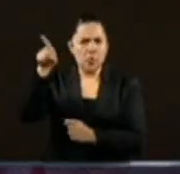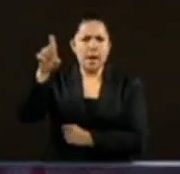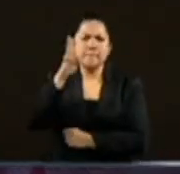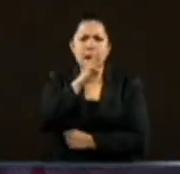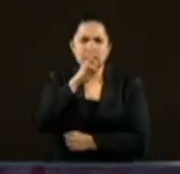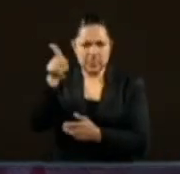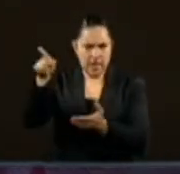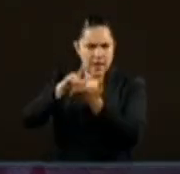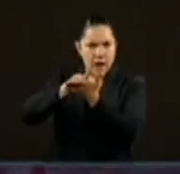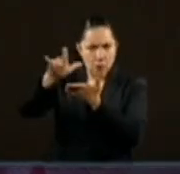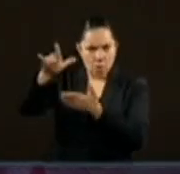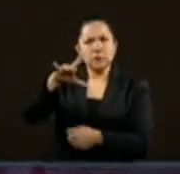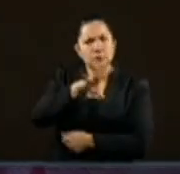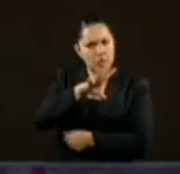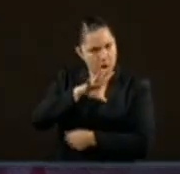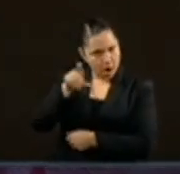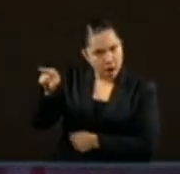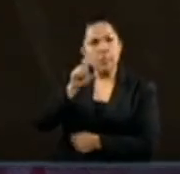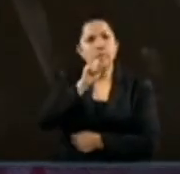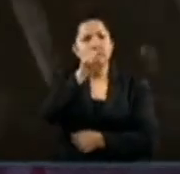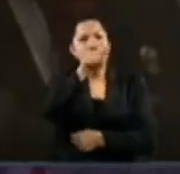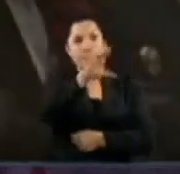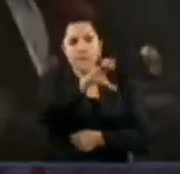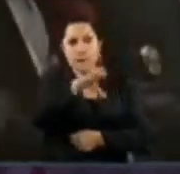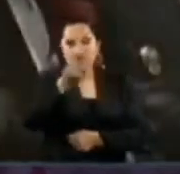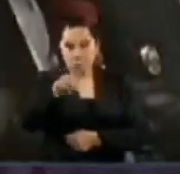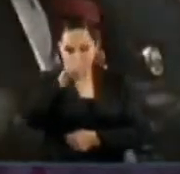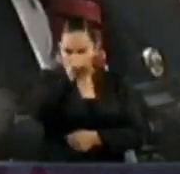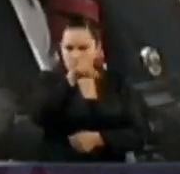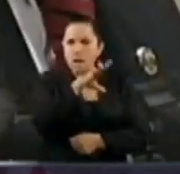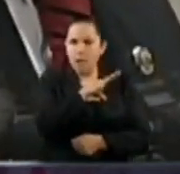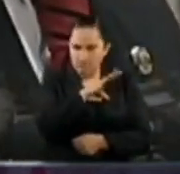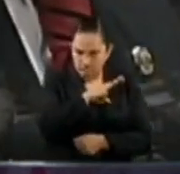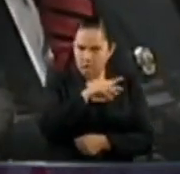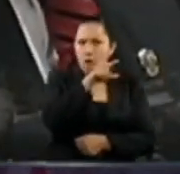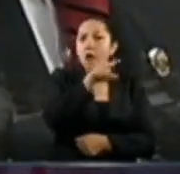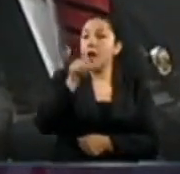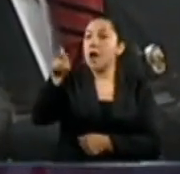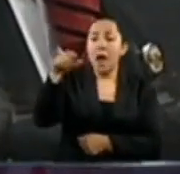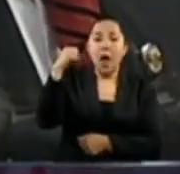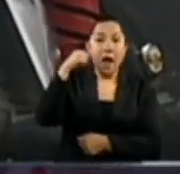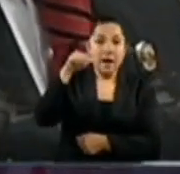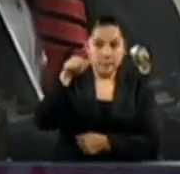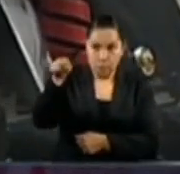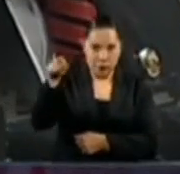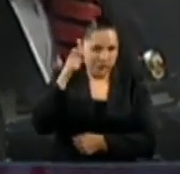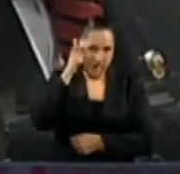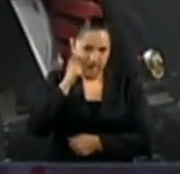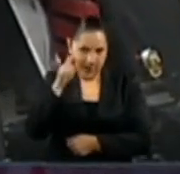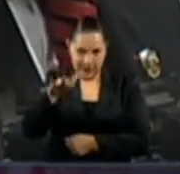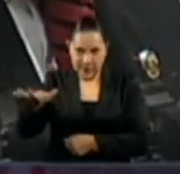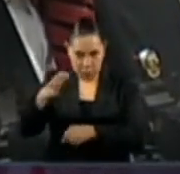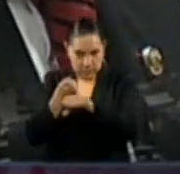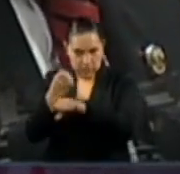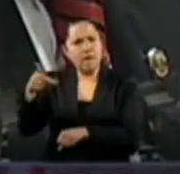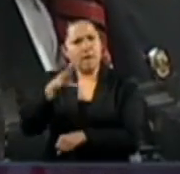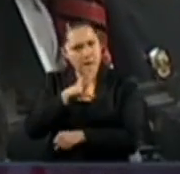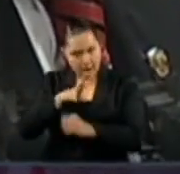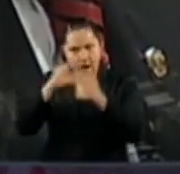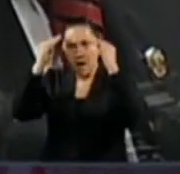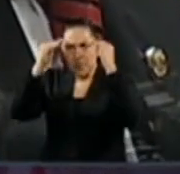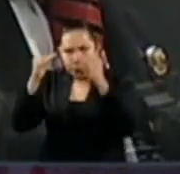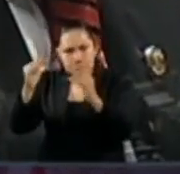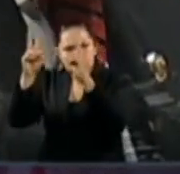Tenorio, otro más en Cancún y en Acapulco, Guerrero. Por ello, estamos convencidos que modificar esta ley y,